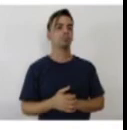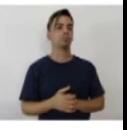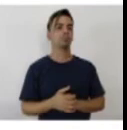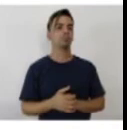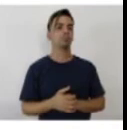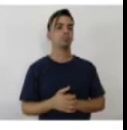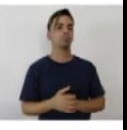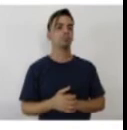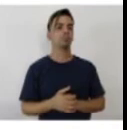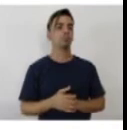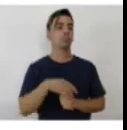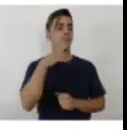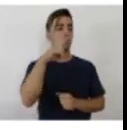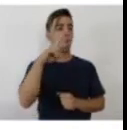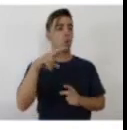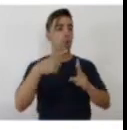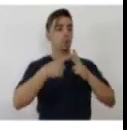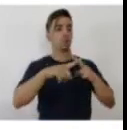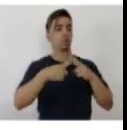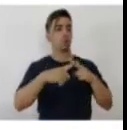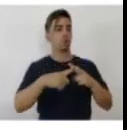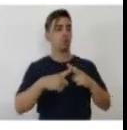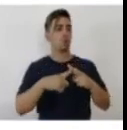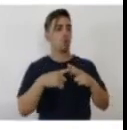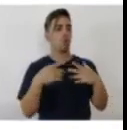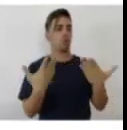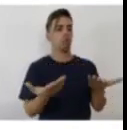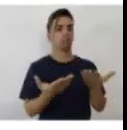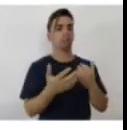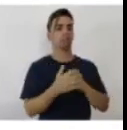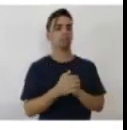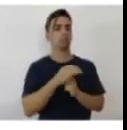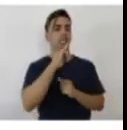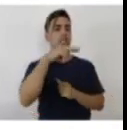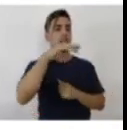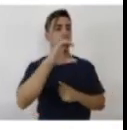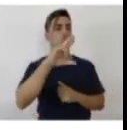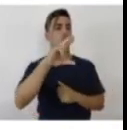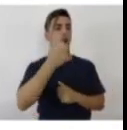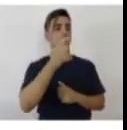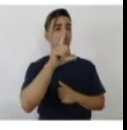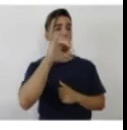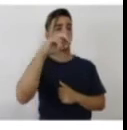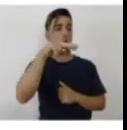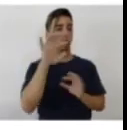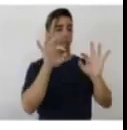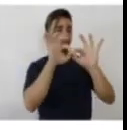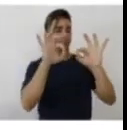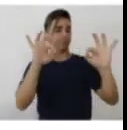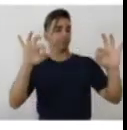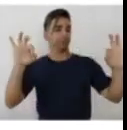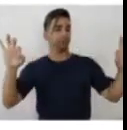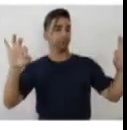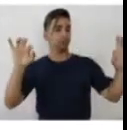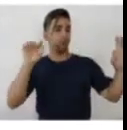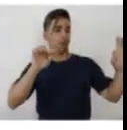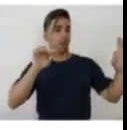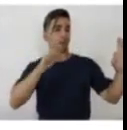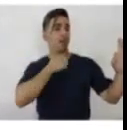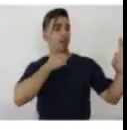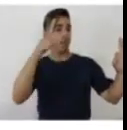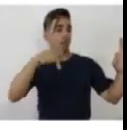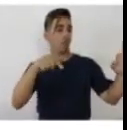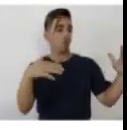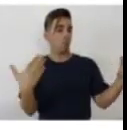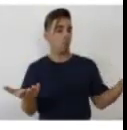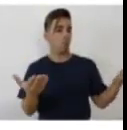y buscamos las soluciones de la inecuación con su representación gráfica. En